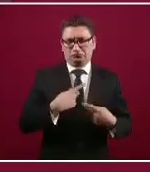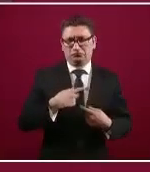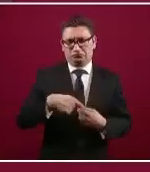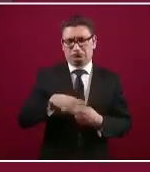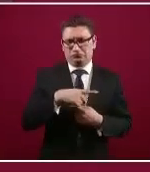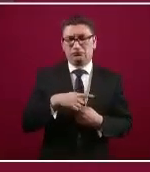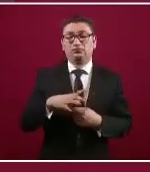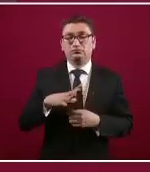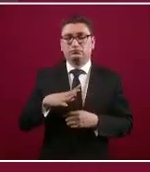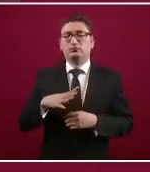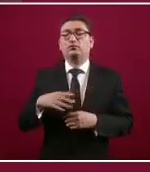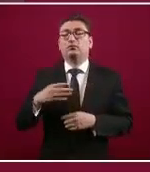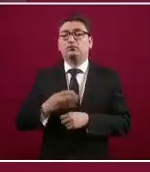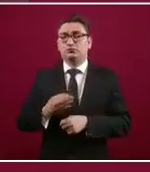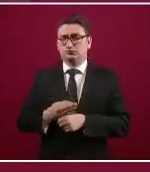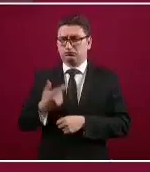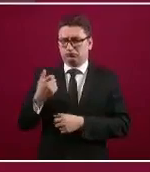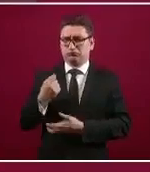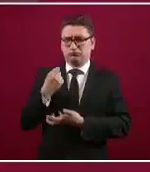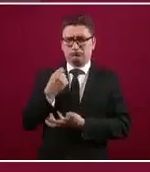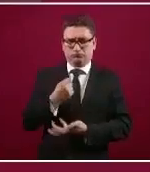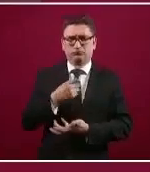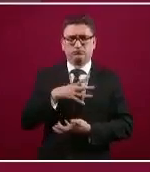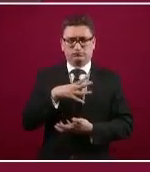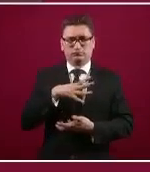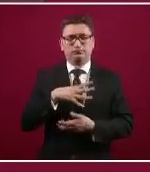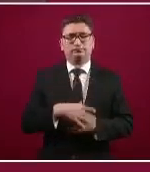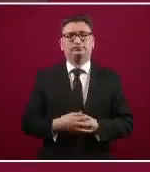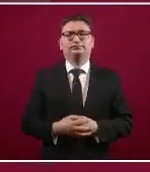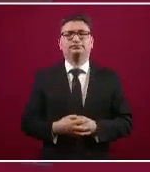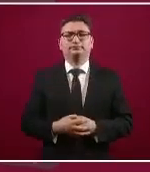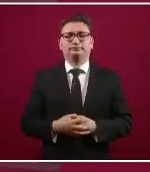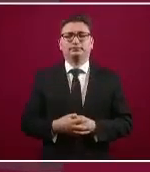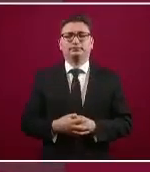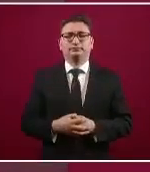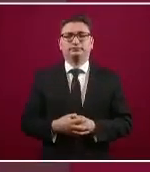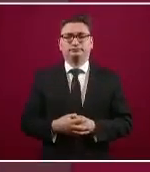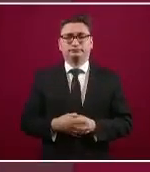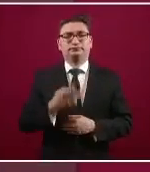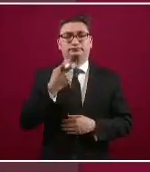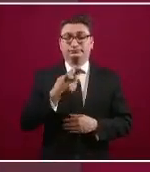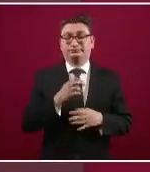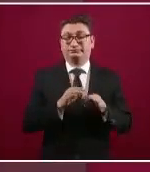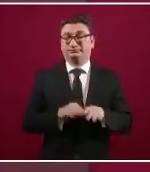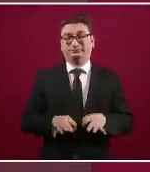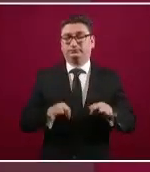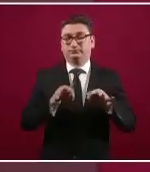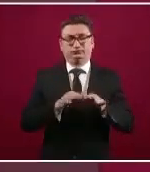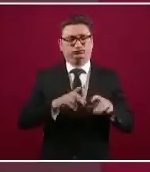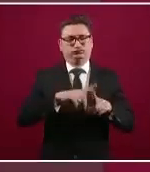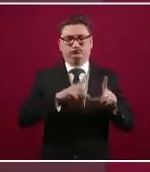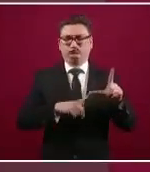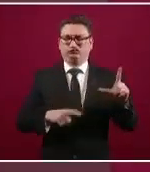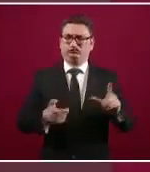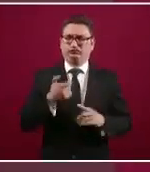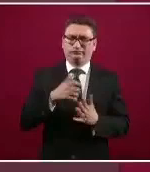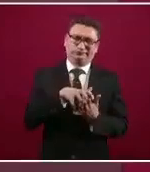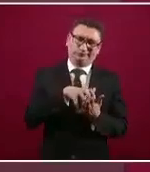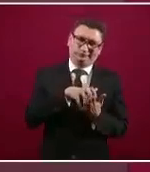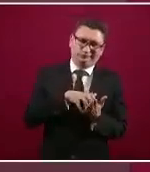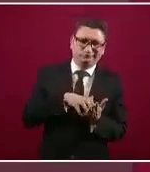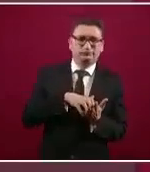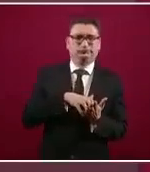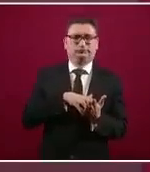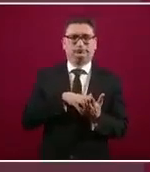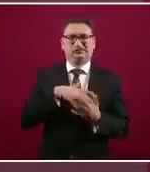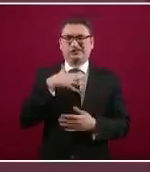los fondos, por eso es importante la austeridad republicana y no